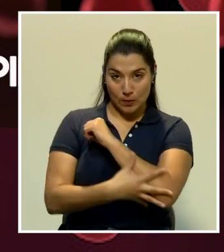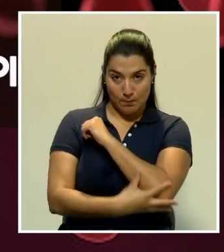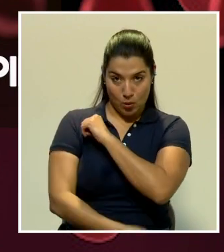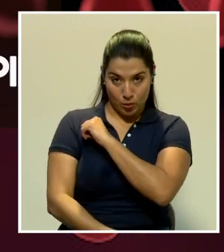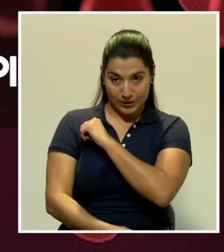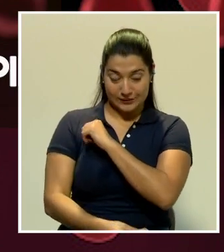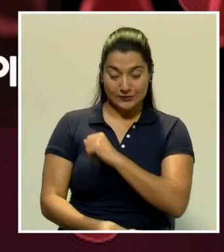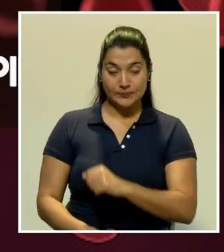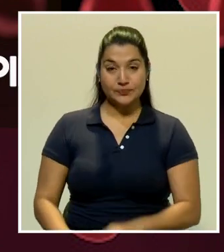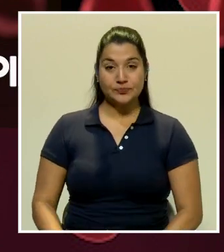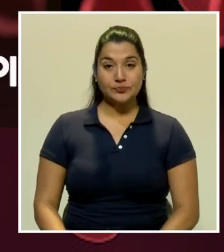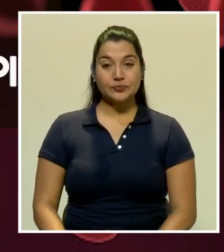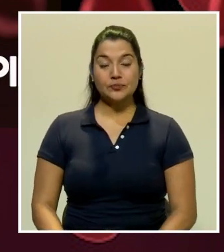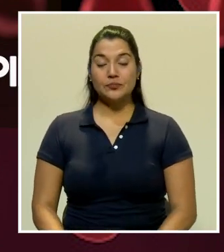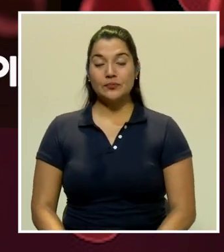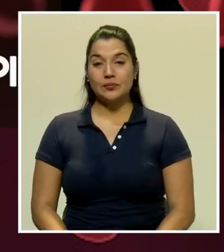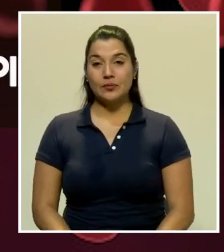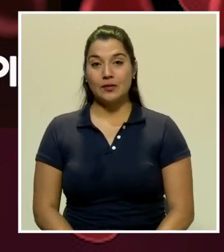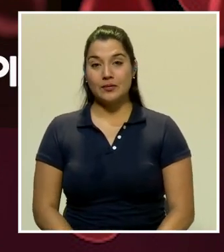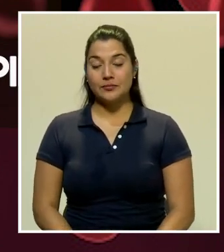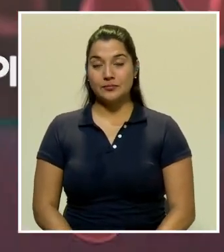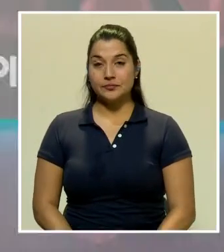pobreza este año.